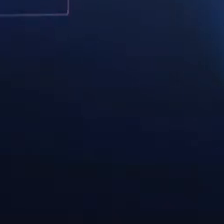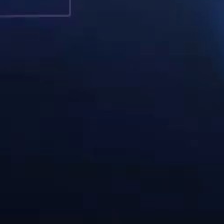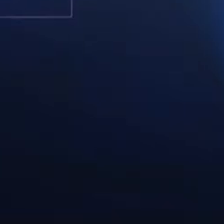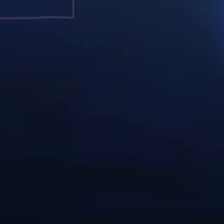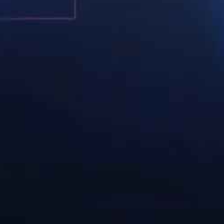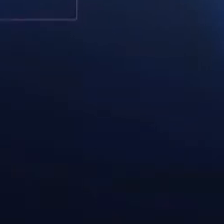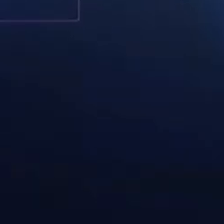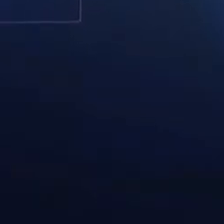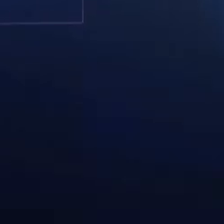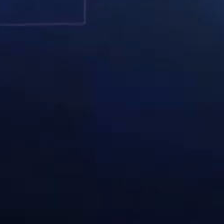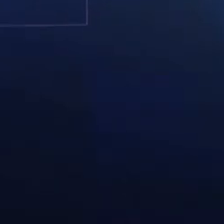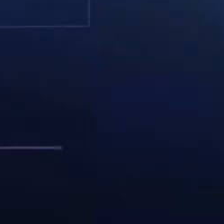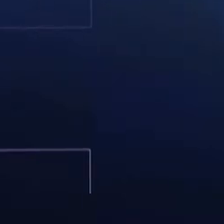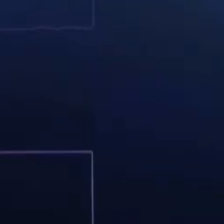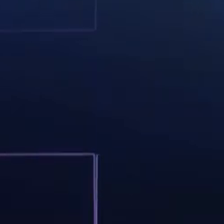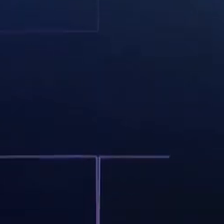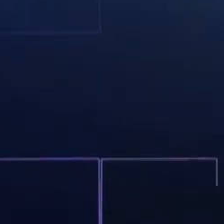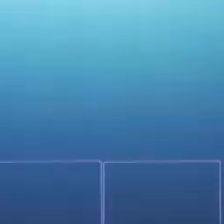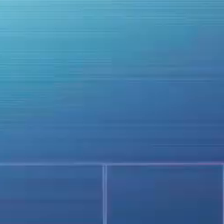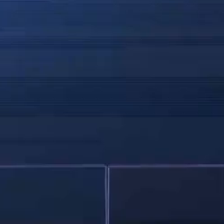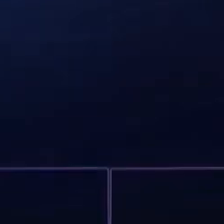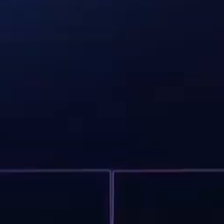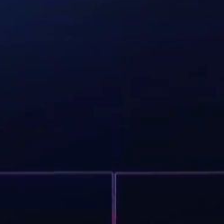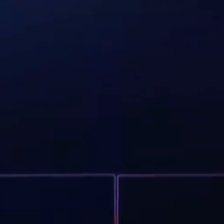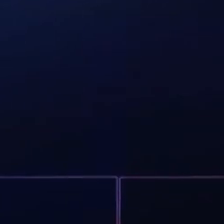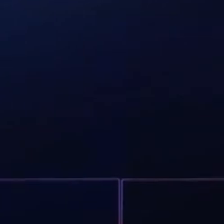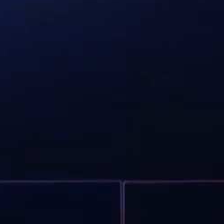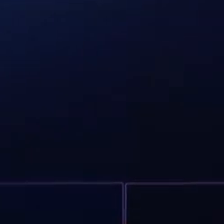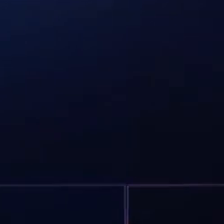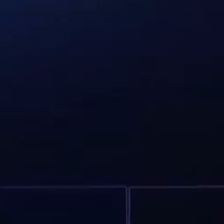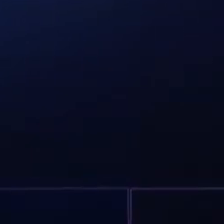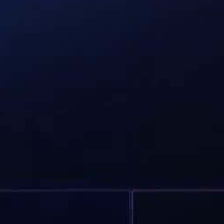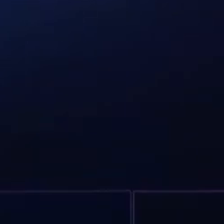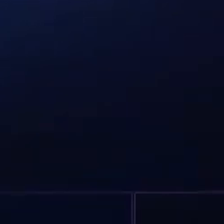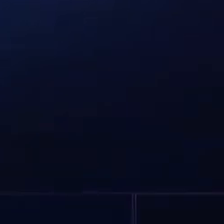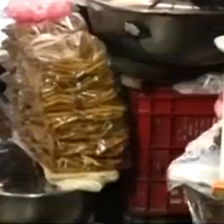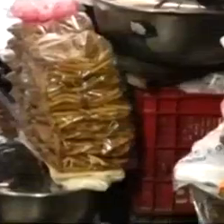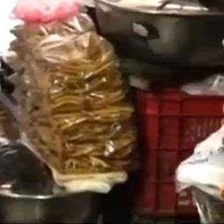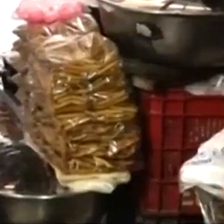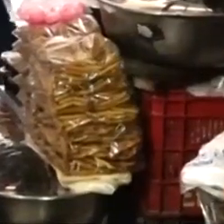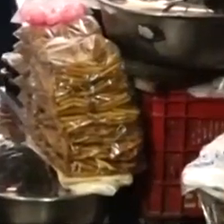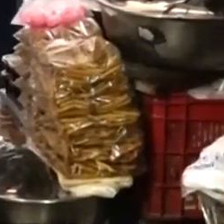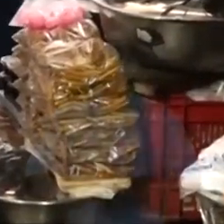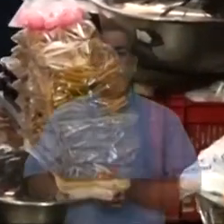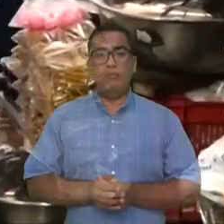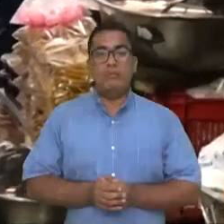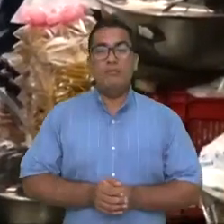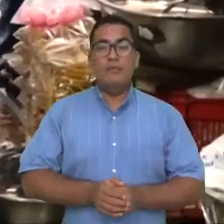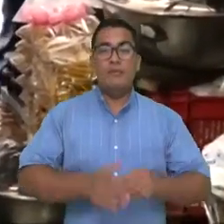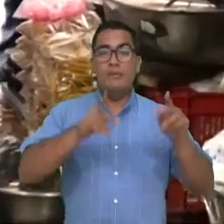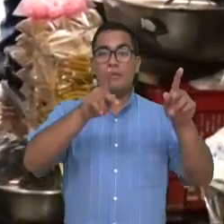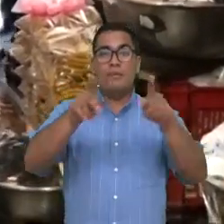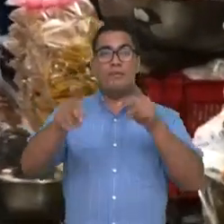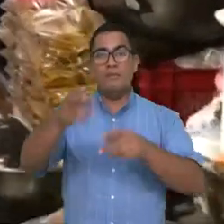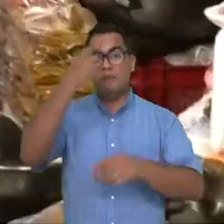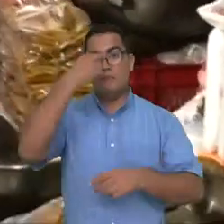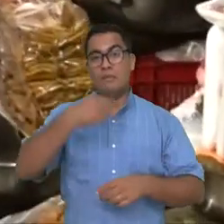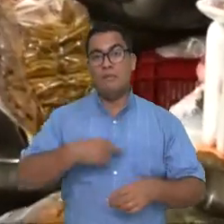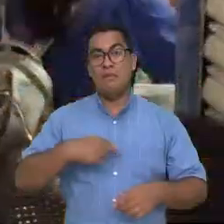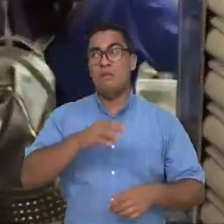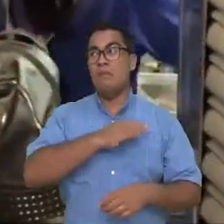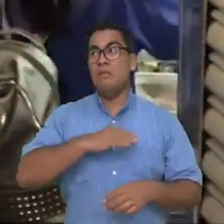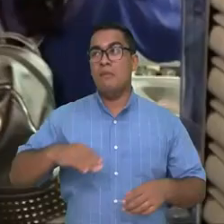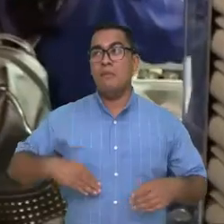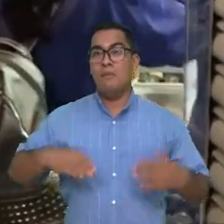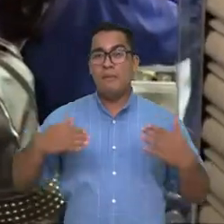A autoridades del Ministerio de Salud realizaron